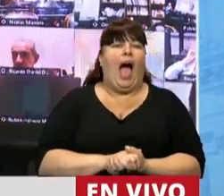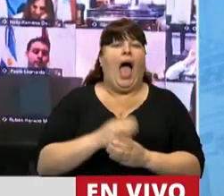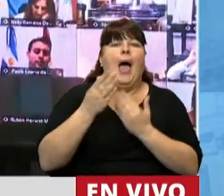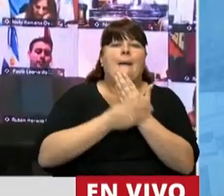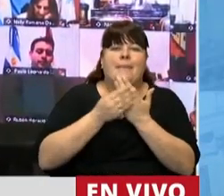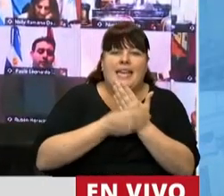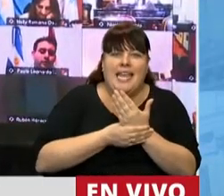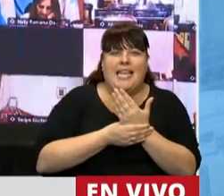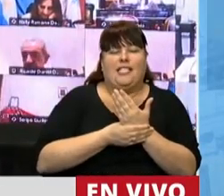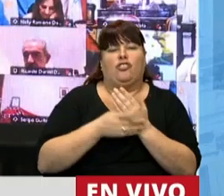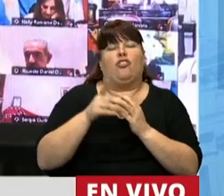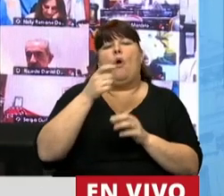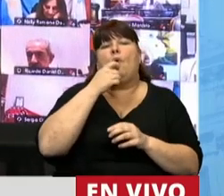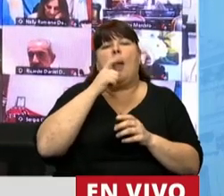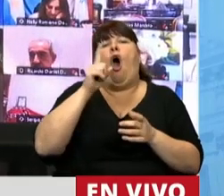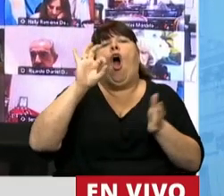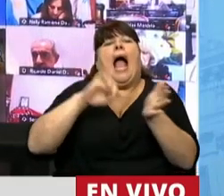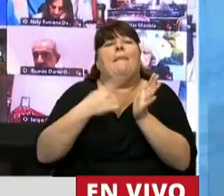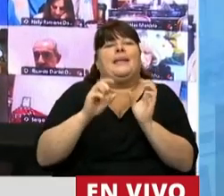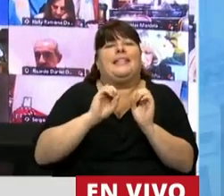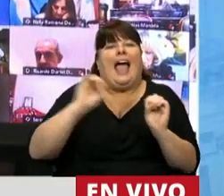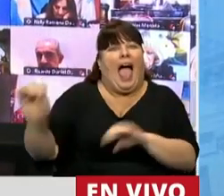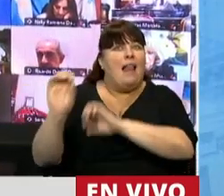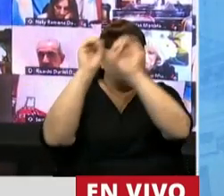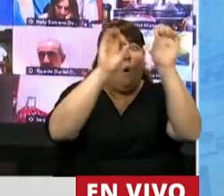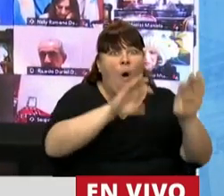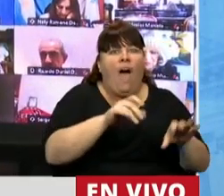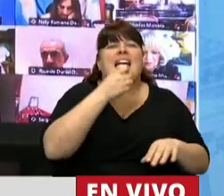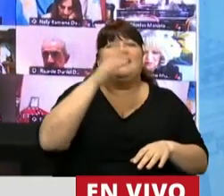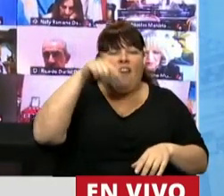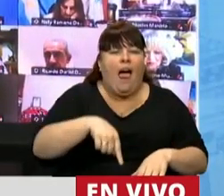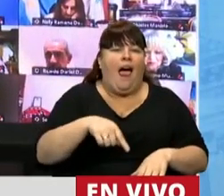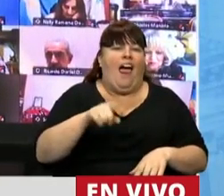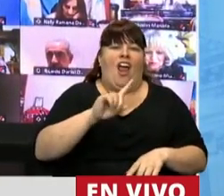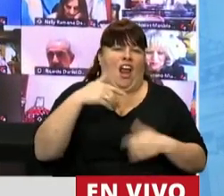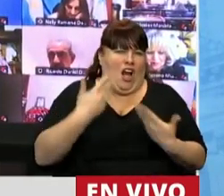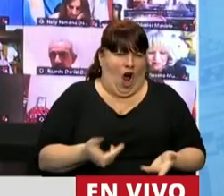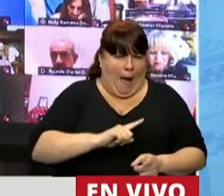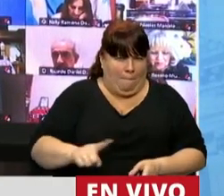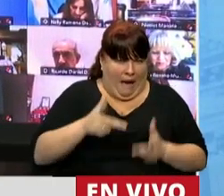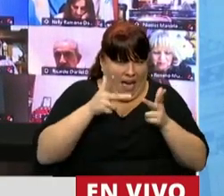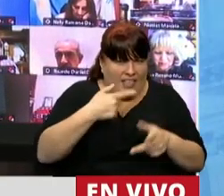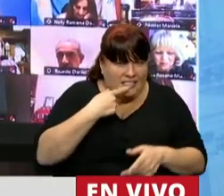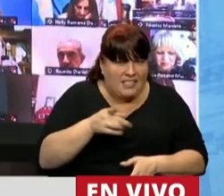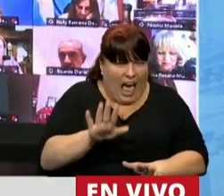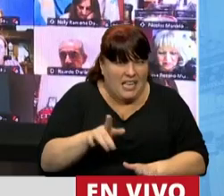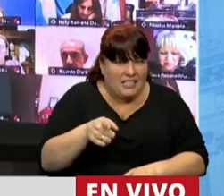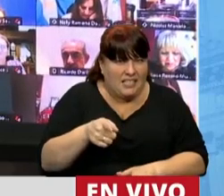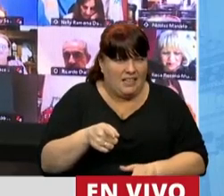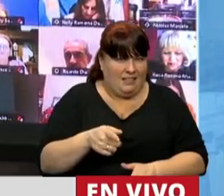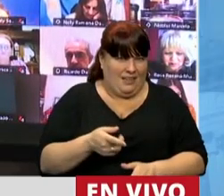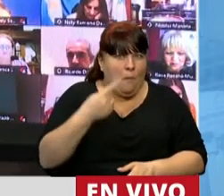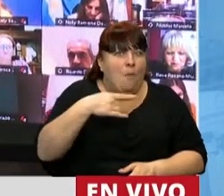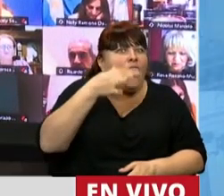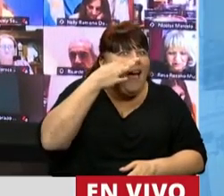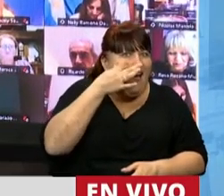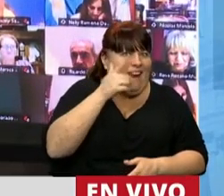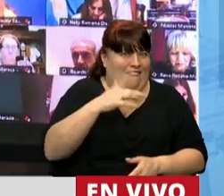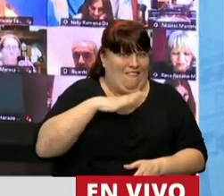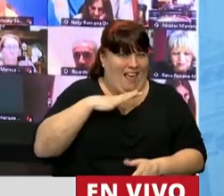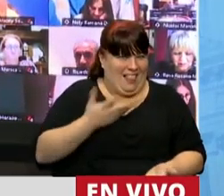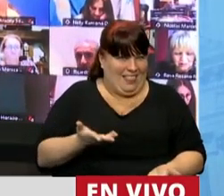gabinete o capitales alternas, seguramente no se hubieran atrevido a mencionar esto de los lugares